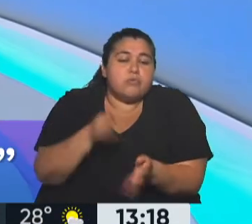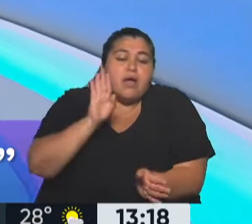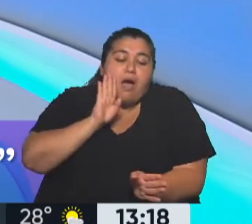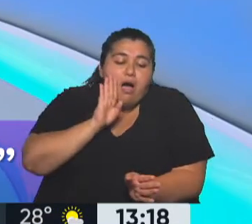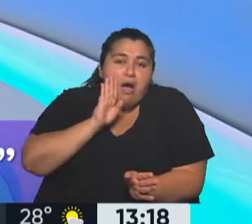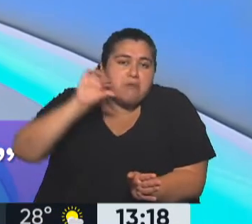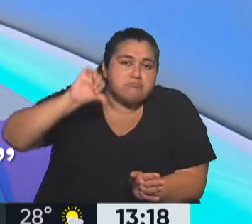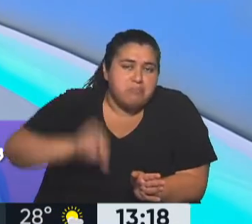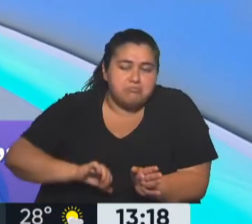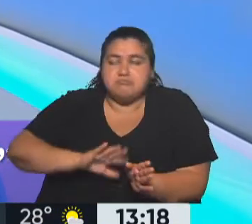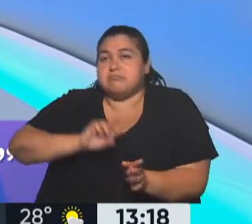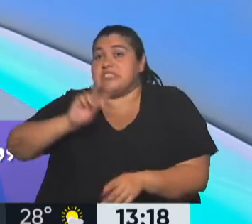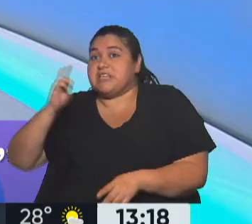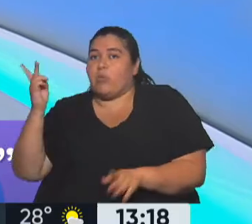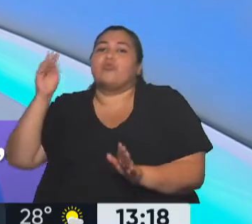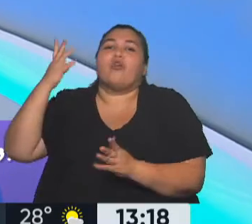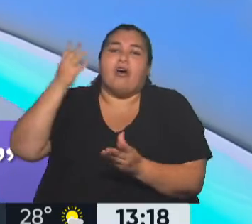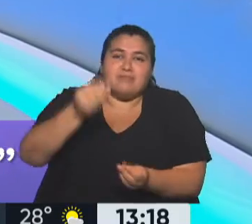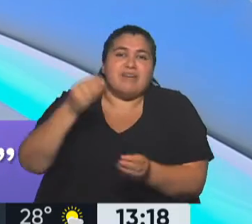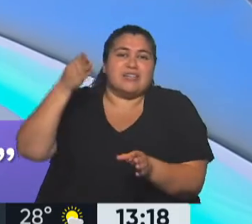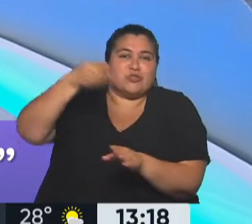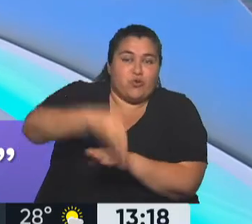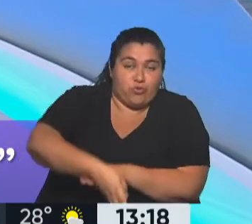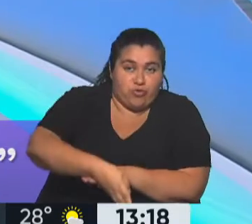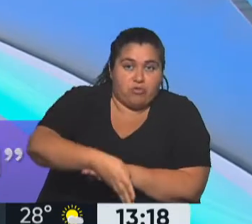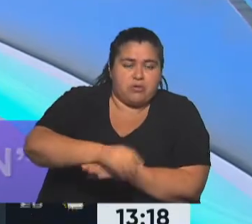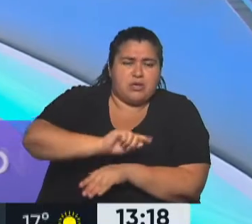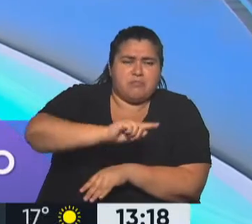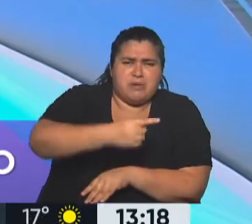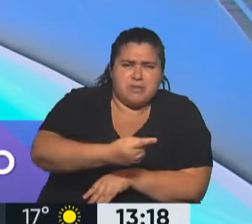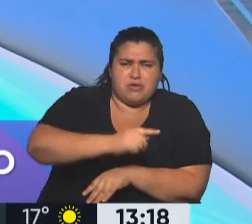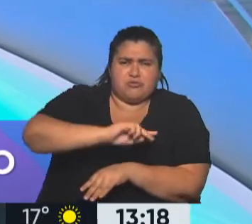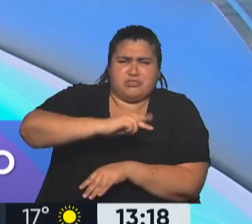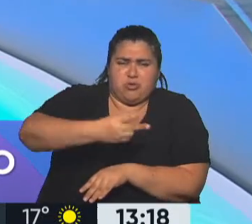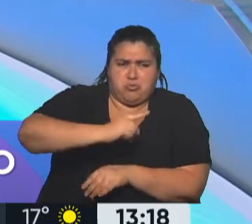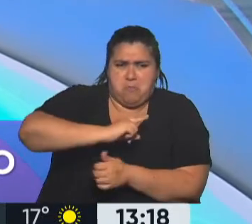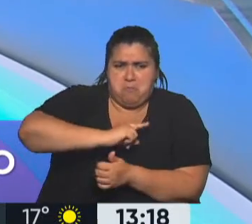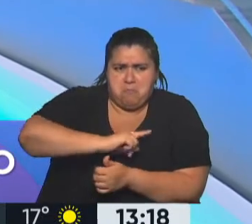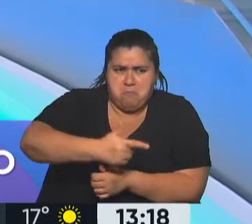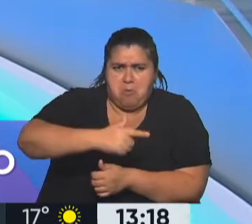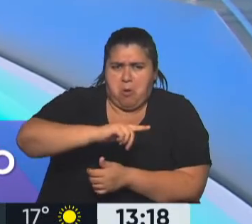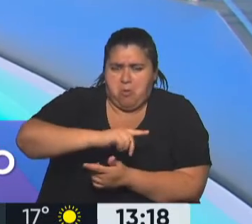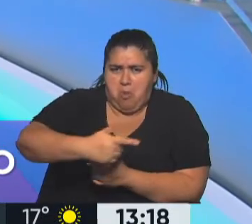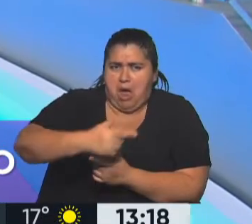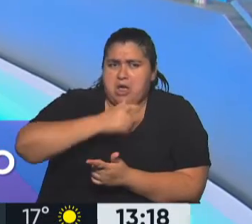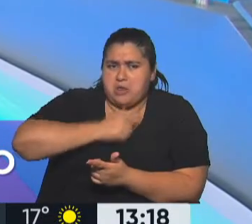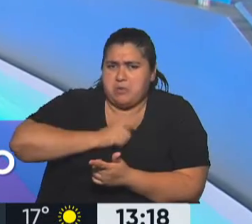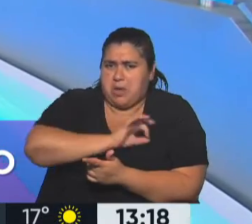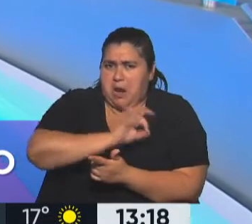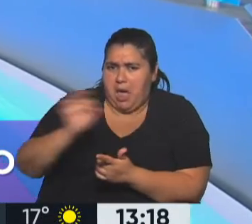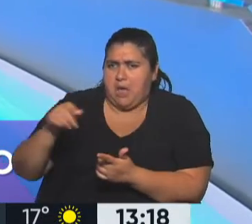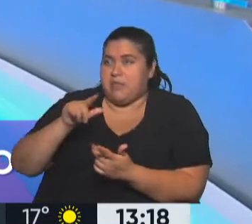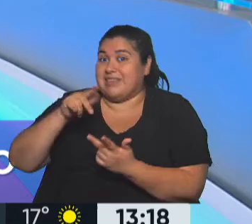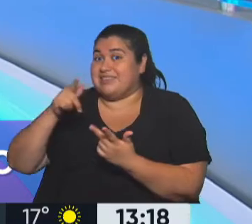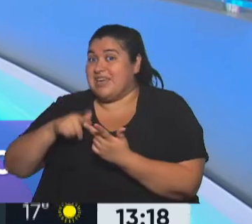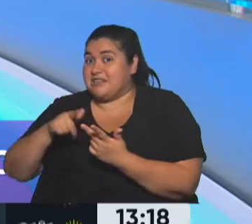ayudar. Ahora, el tercero, cuando ve que bajó uno y otro a ayudar y no aparece ninguno de los dos, debe llamar a los bomberos para que sean los bomberos los